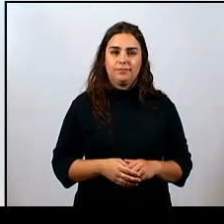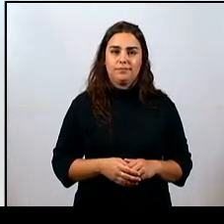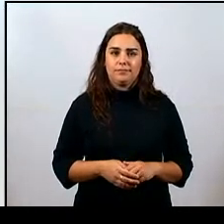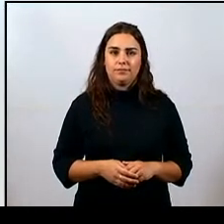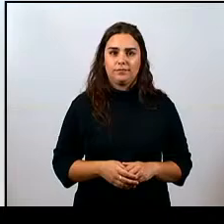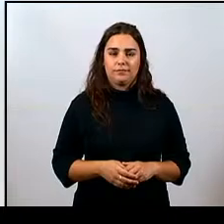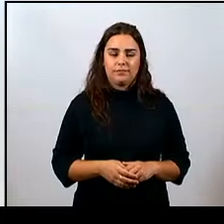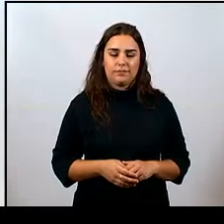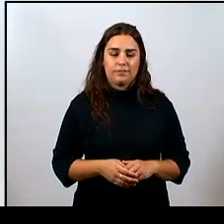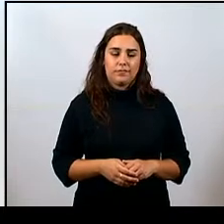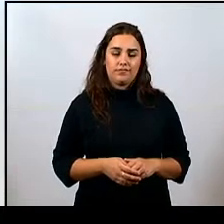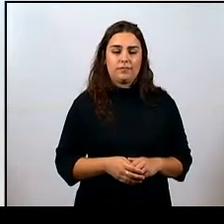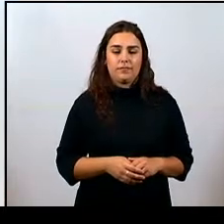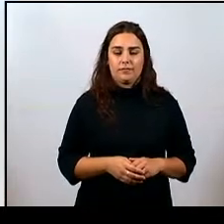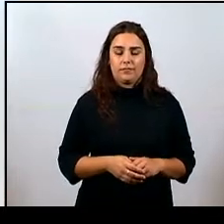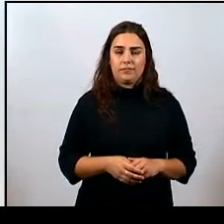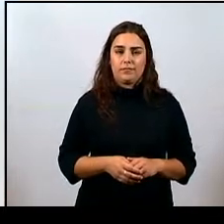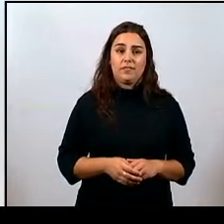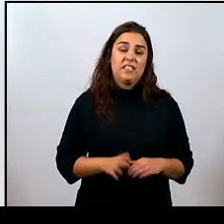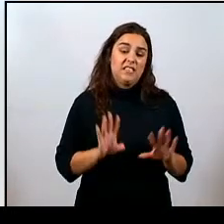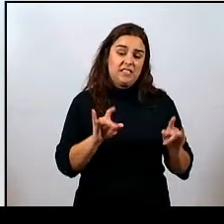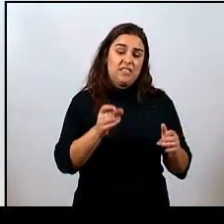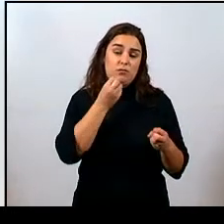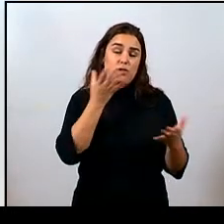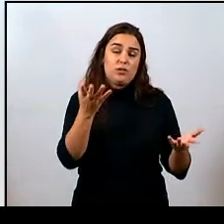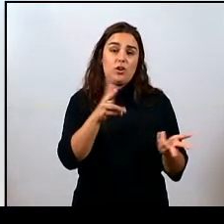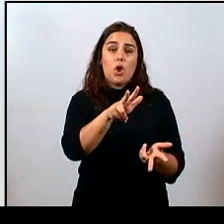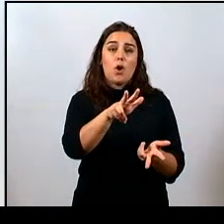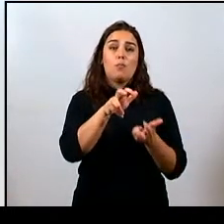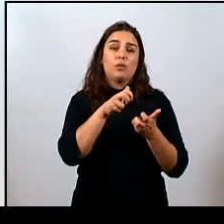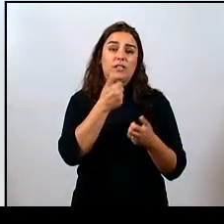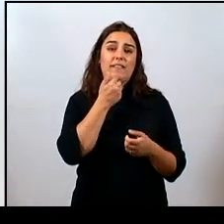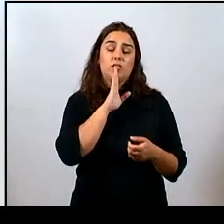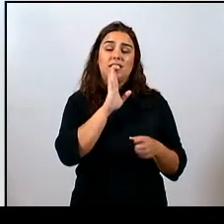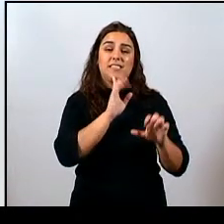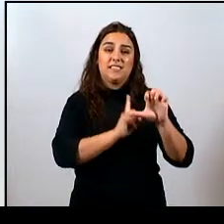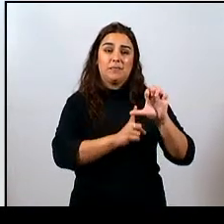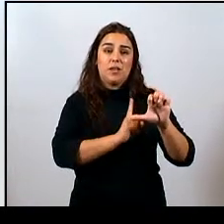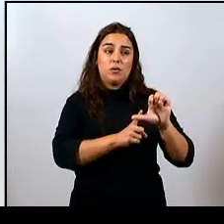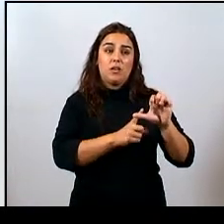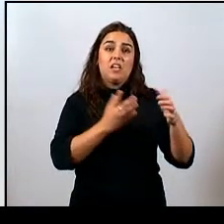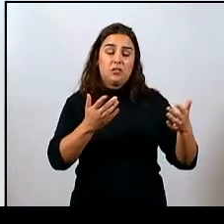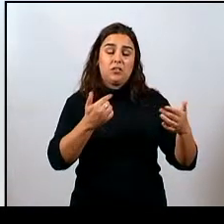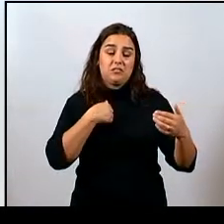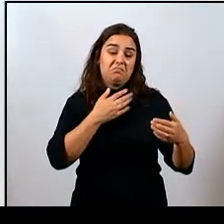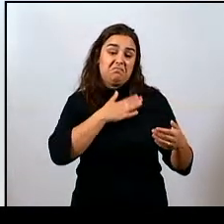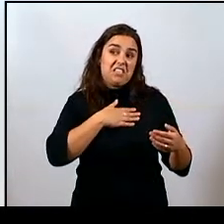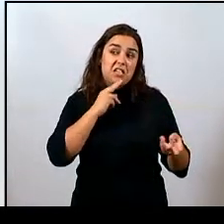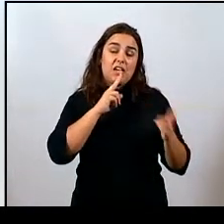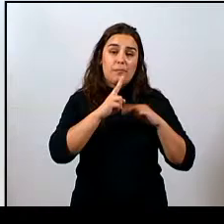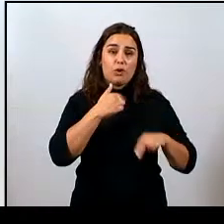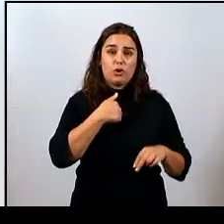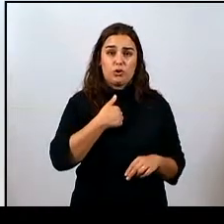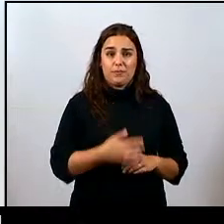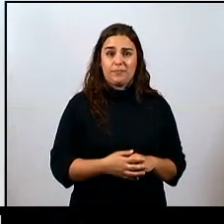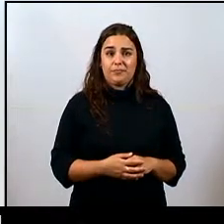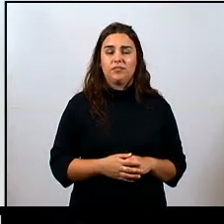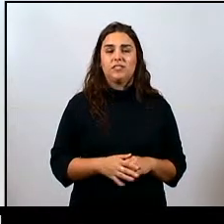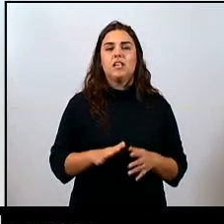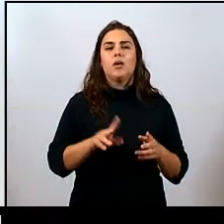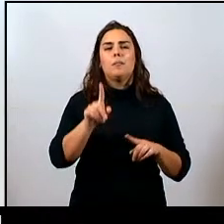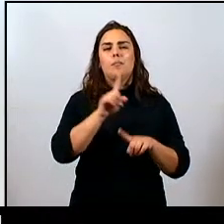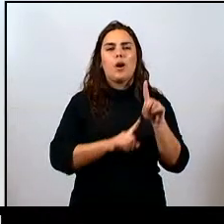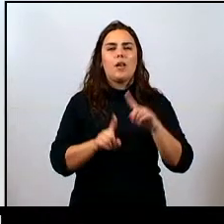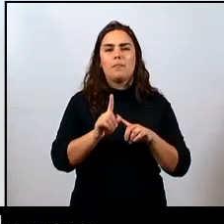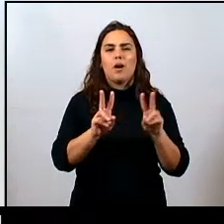Sí, bueno, como has nombrado los impuestos de Extremadura, si le parece respondo yo. El problema o la